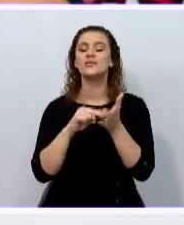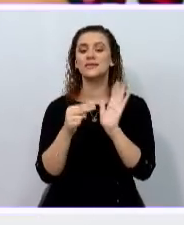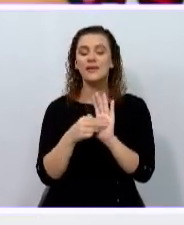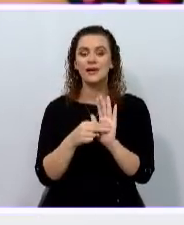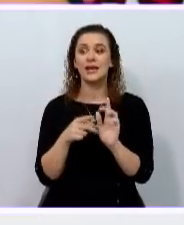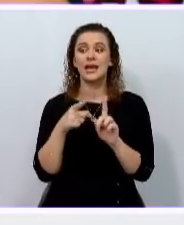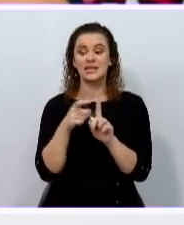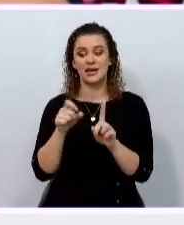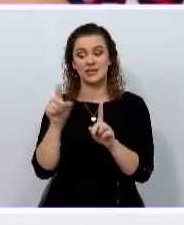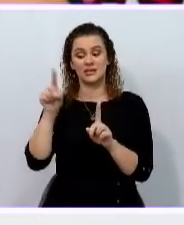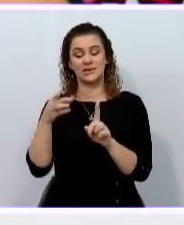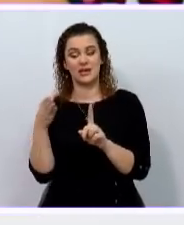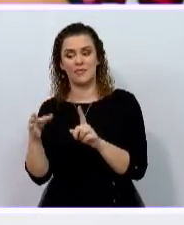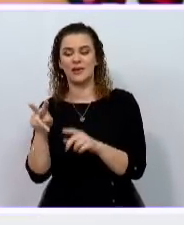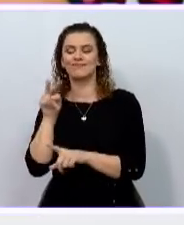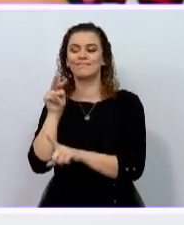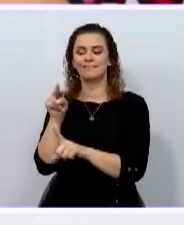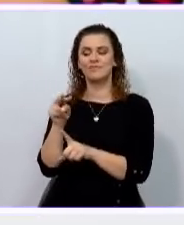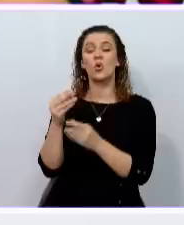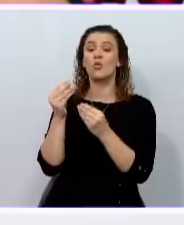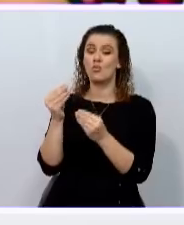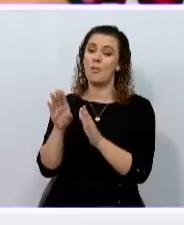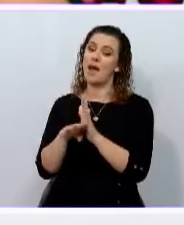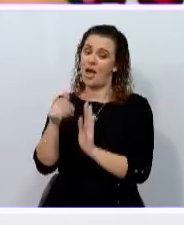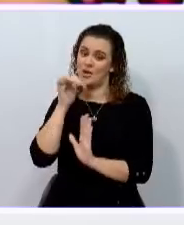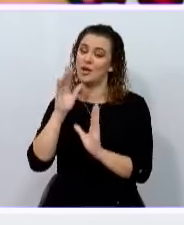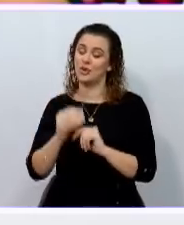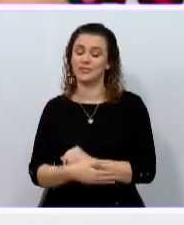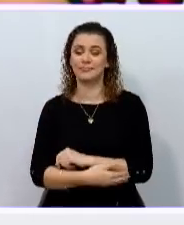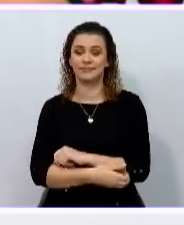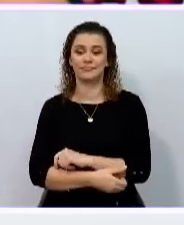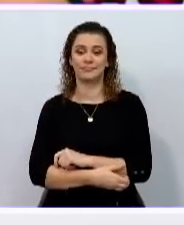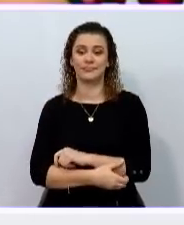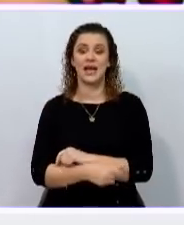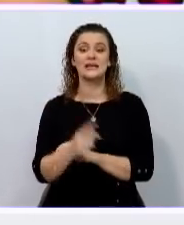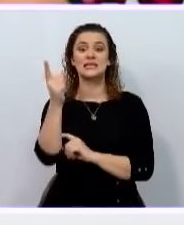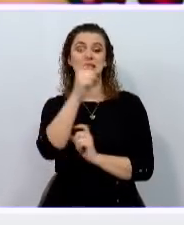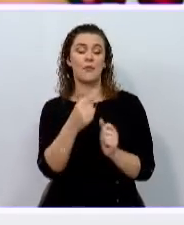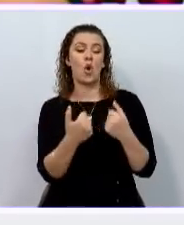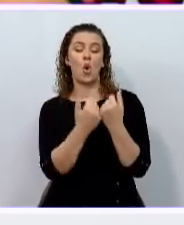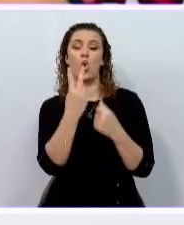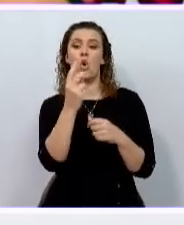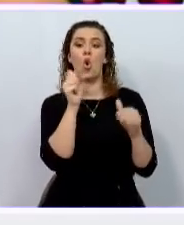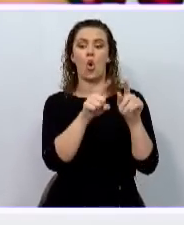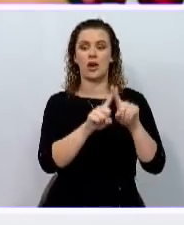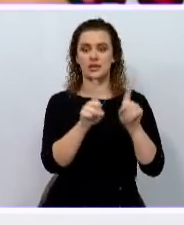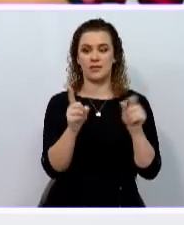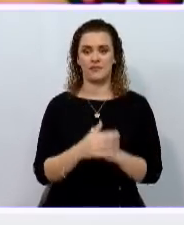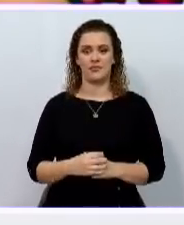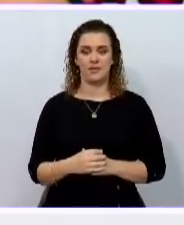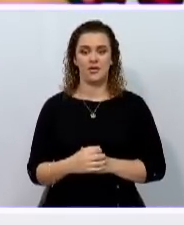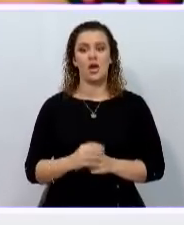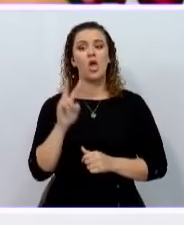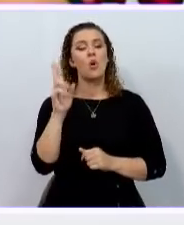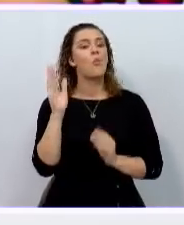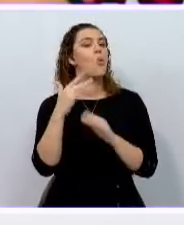desde el lado morado percibían que le salió bastante barata la noche remontadas de Saprissa con dos goles de diferencia puse dos